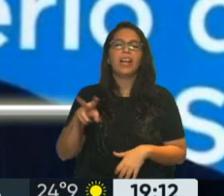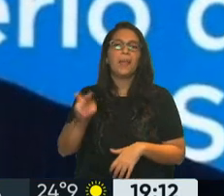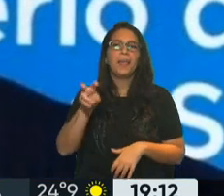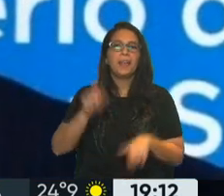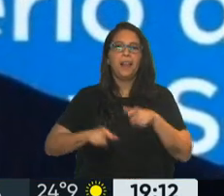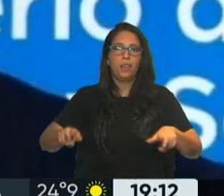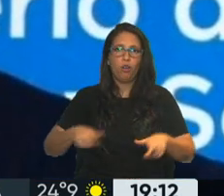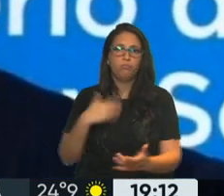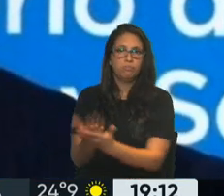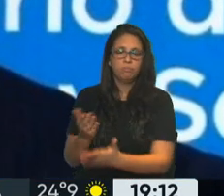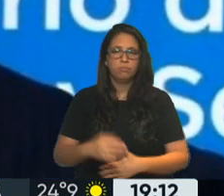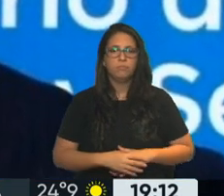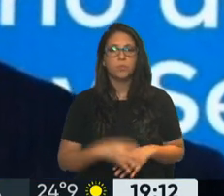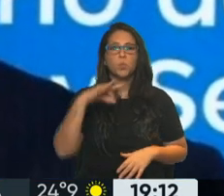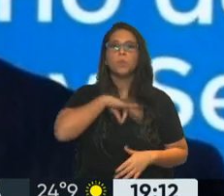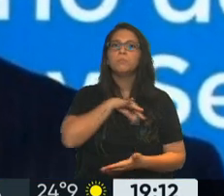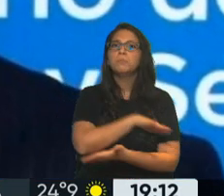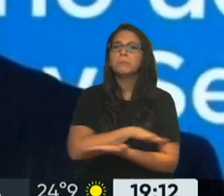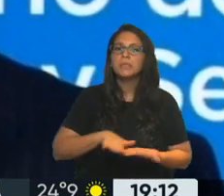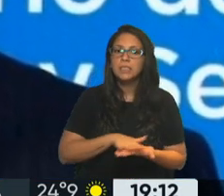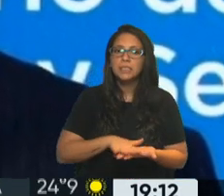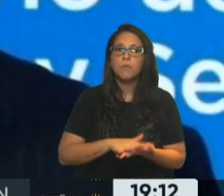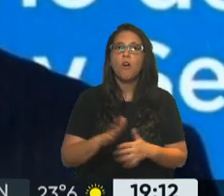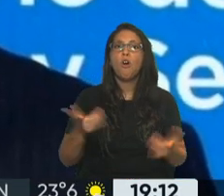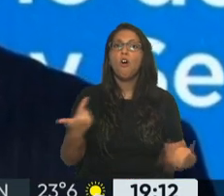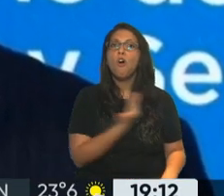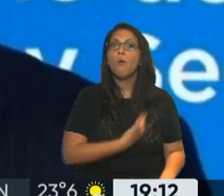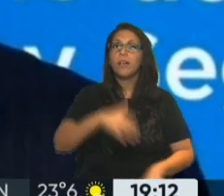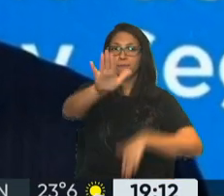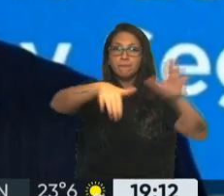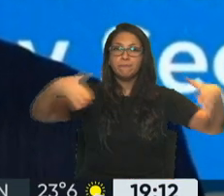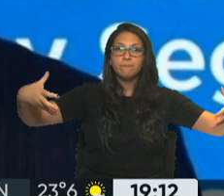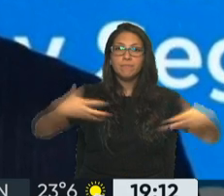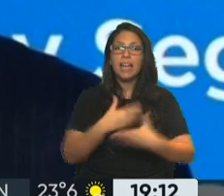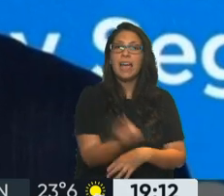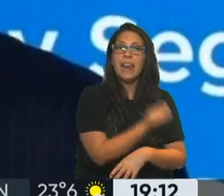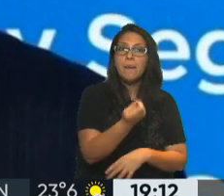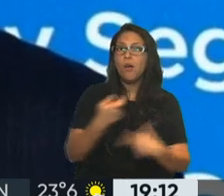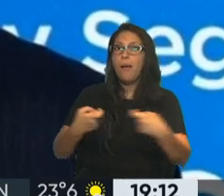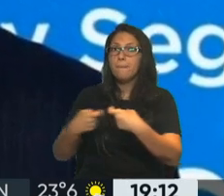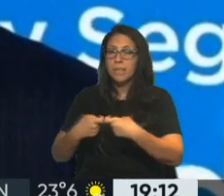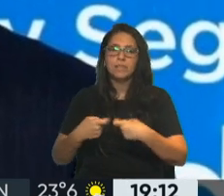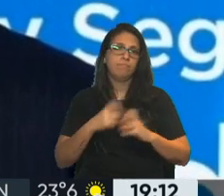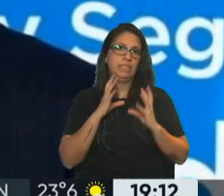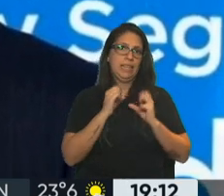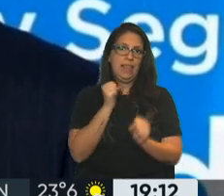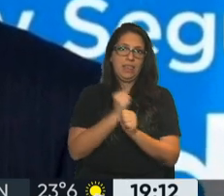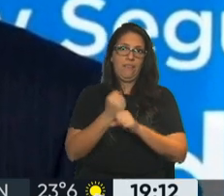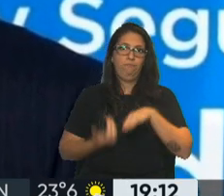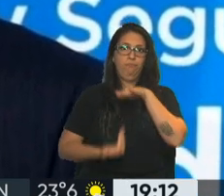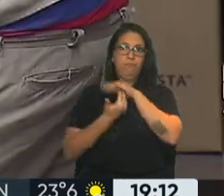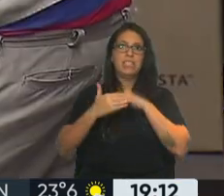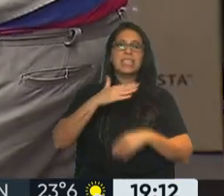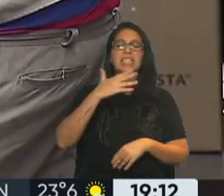inquilinos salario mínimo el gobierno convocó a gremios y empresas la secretaría de trabajo que encabeza Omar